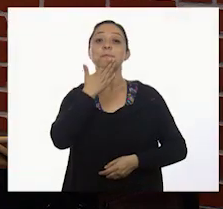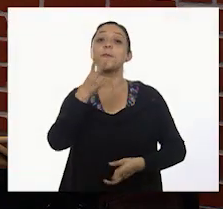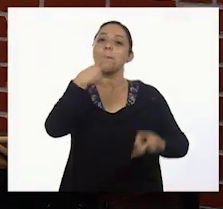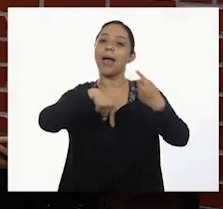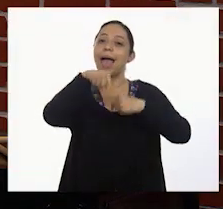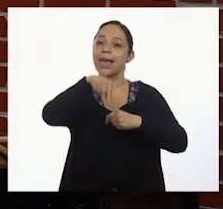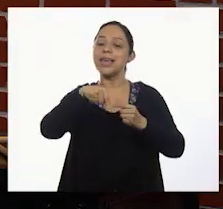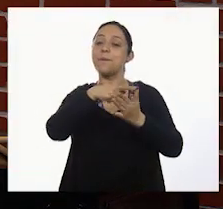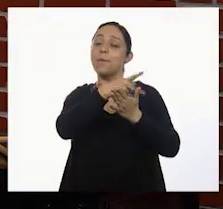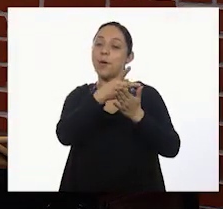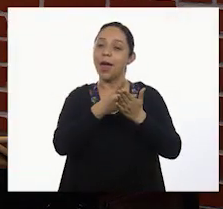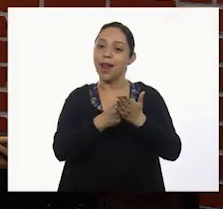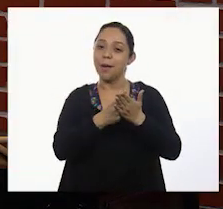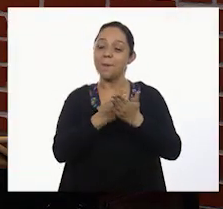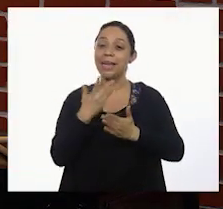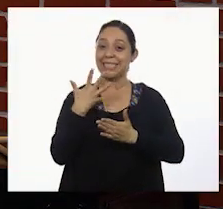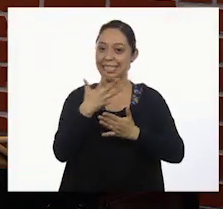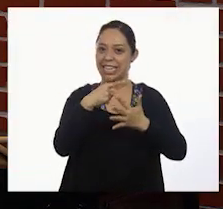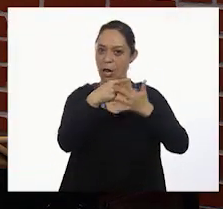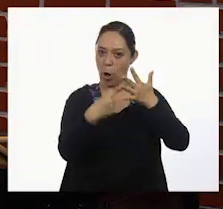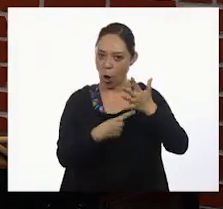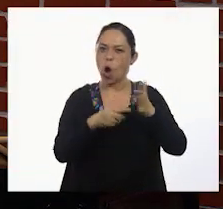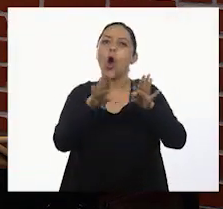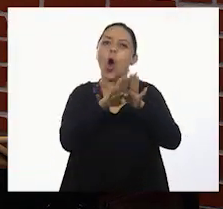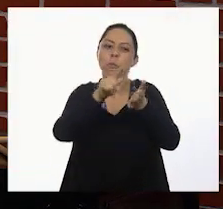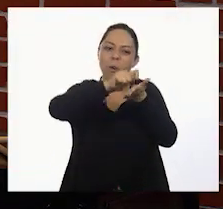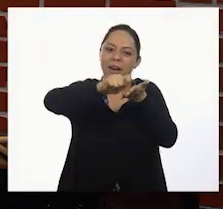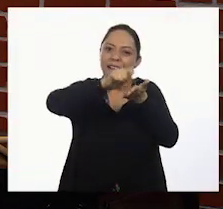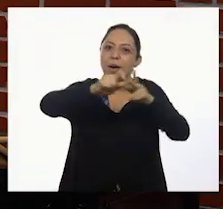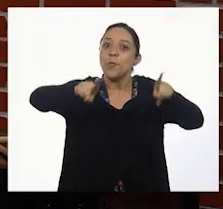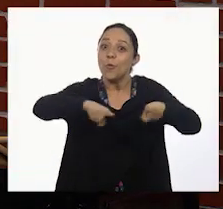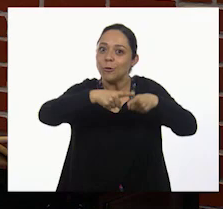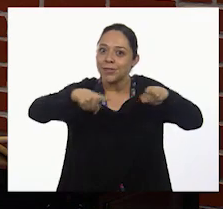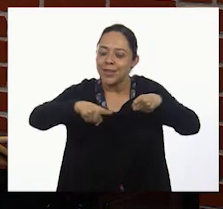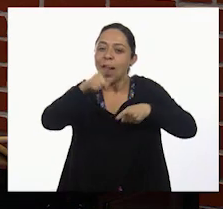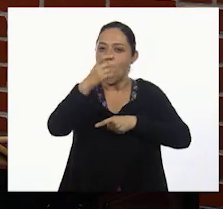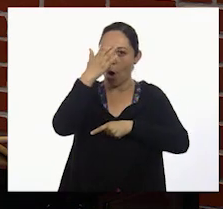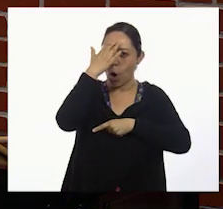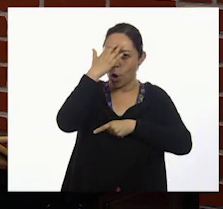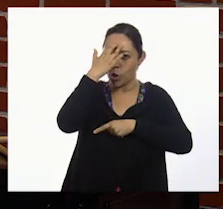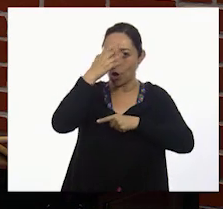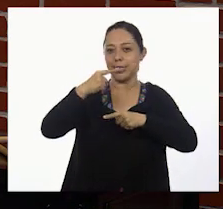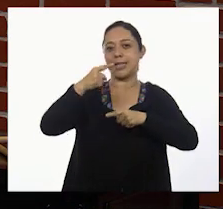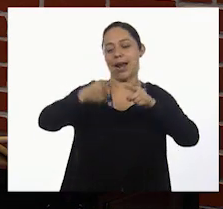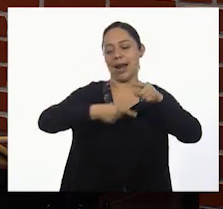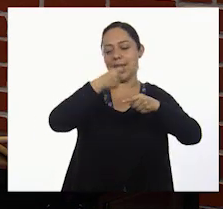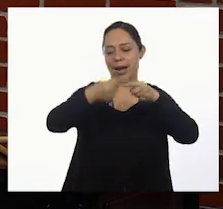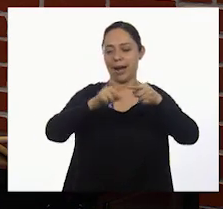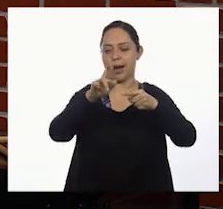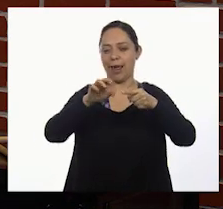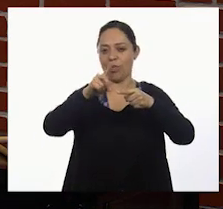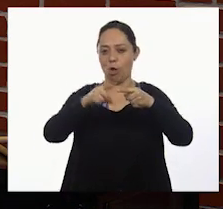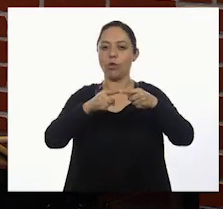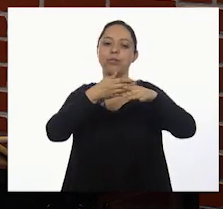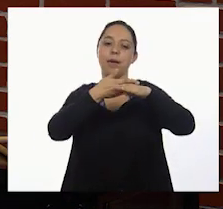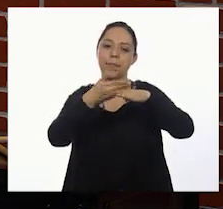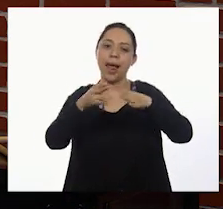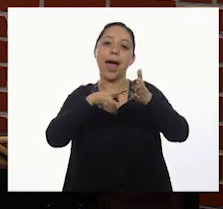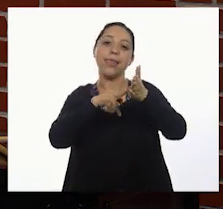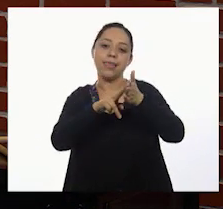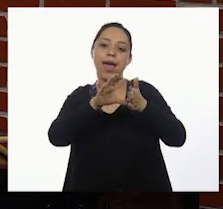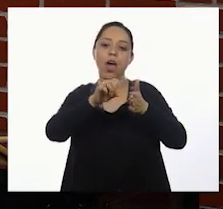Bienvenidos al programa 5 de lectoescritura musical. Ya conocemos la redonda, la blanca, la negra y la